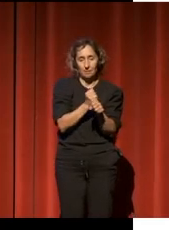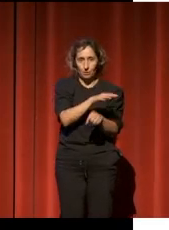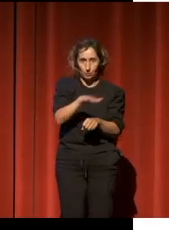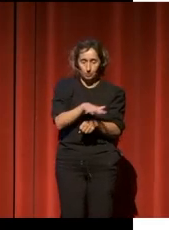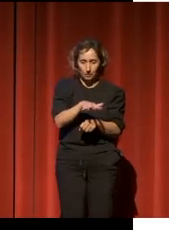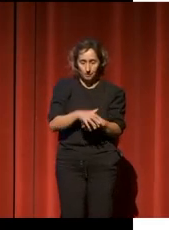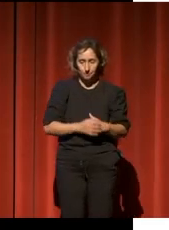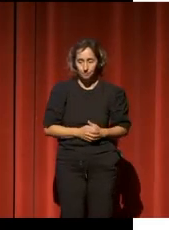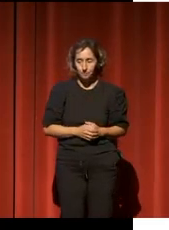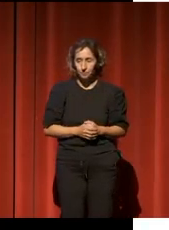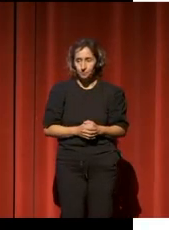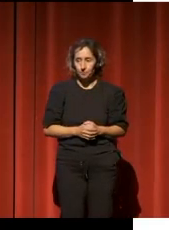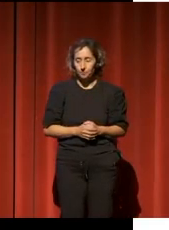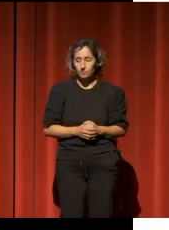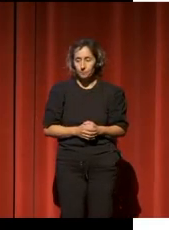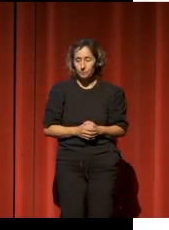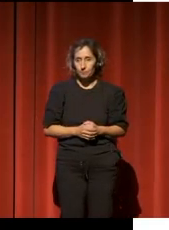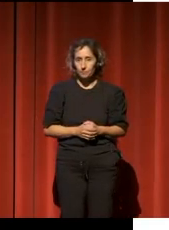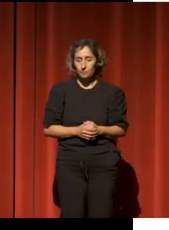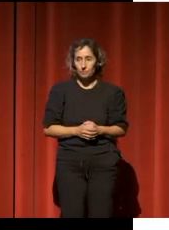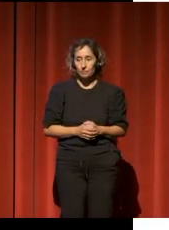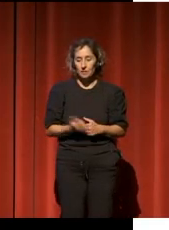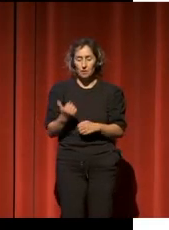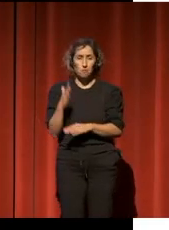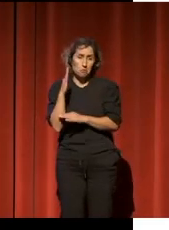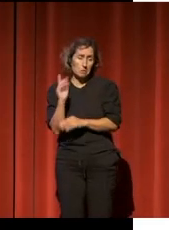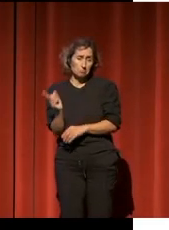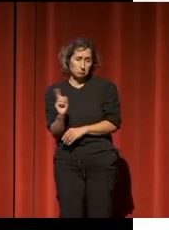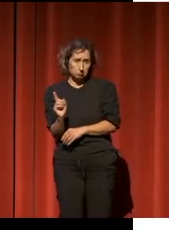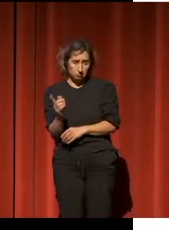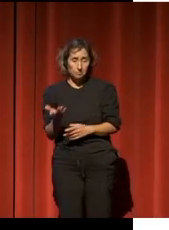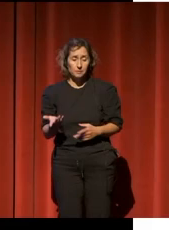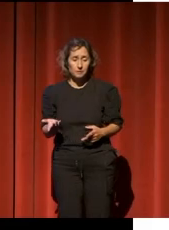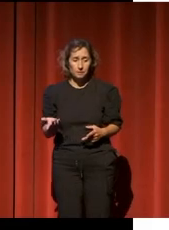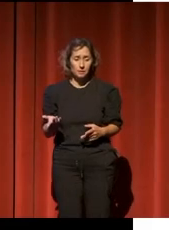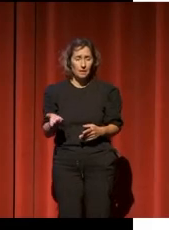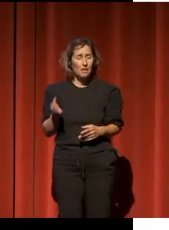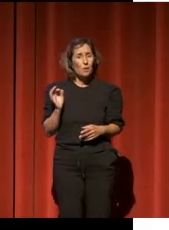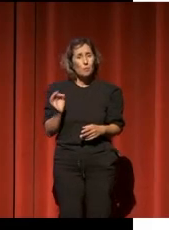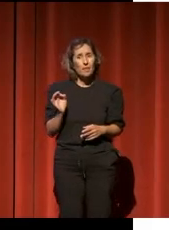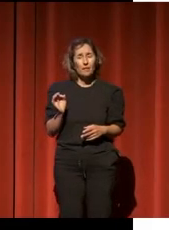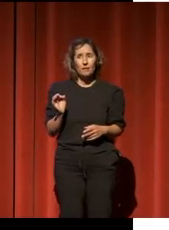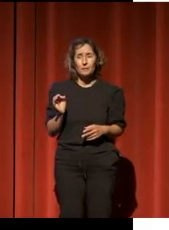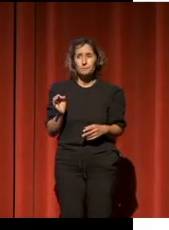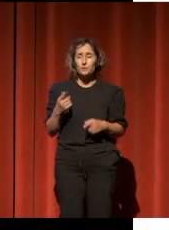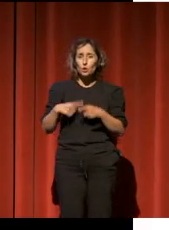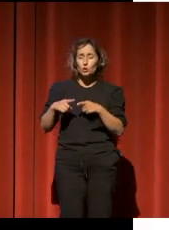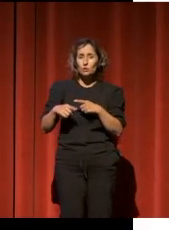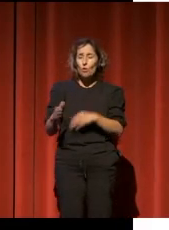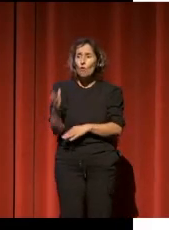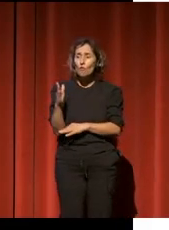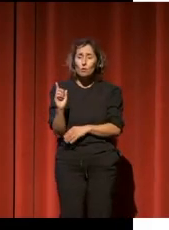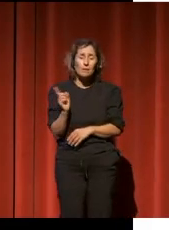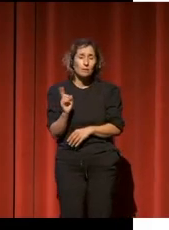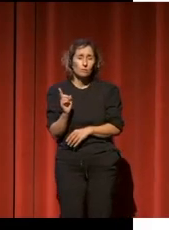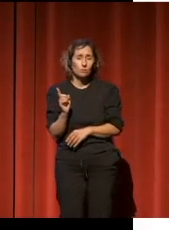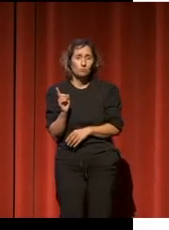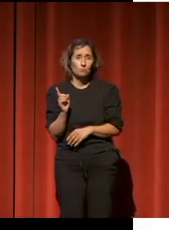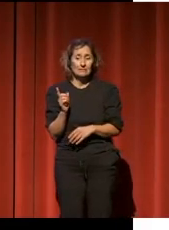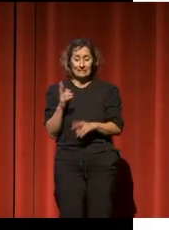si si esta es una dimensión si queréis más informal es es Es verdad que a veces lo informal en la el ámbito de la